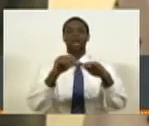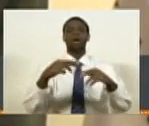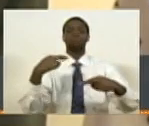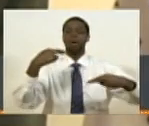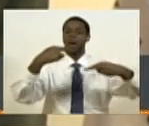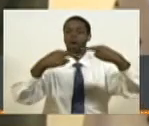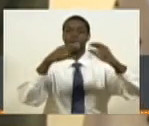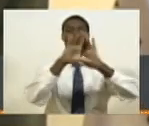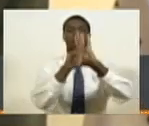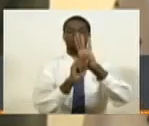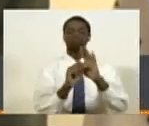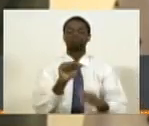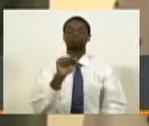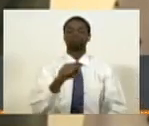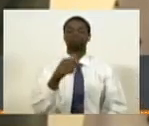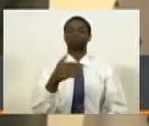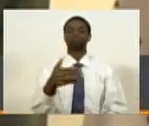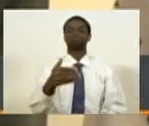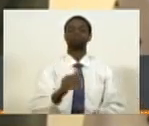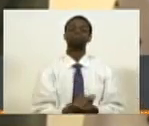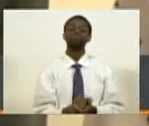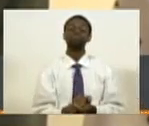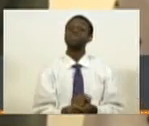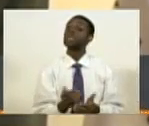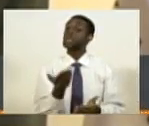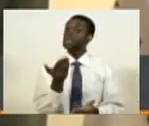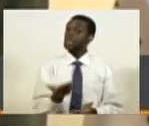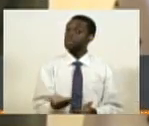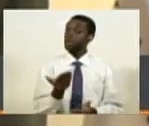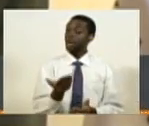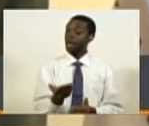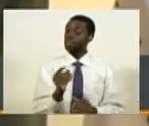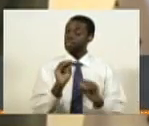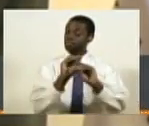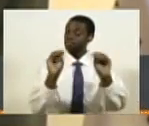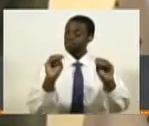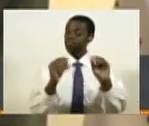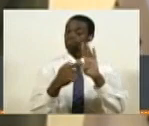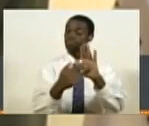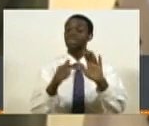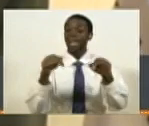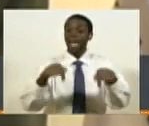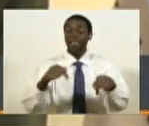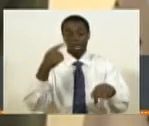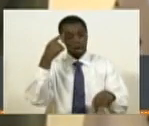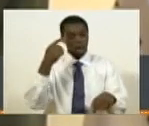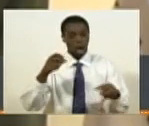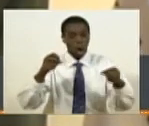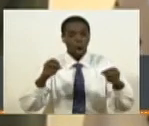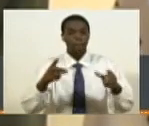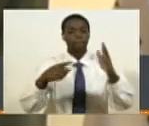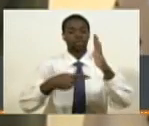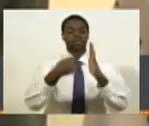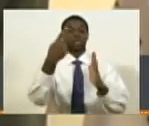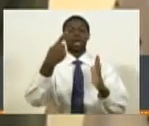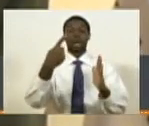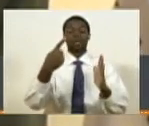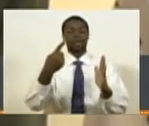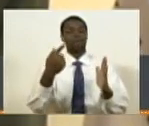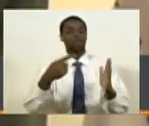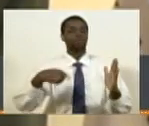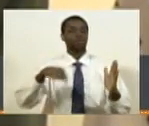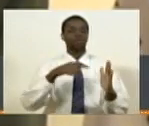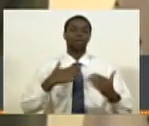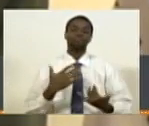Es importante resaltar que esta oportunidad resulta esperanzadora para quienes